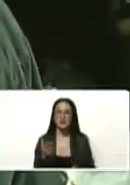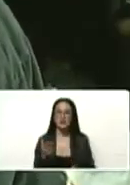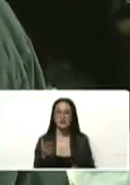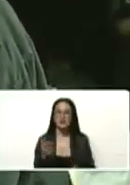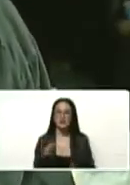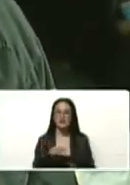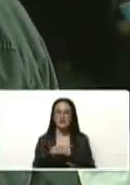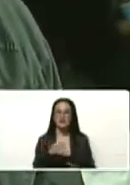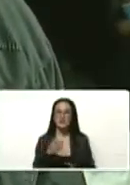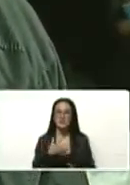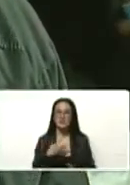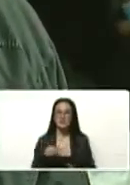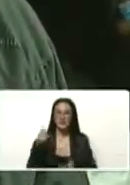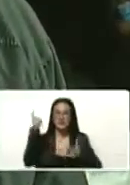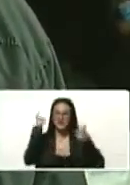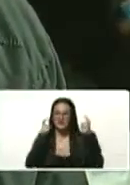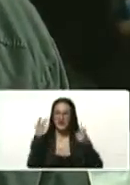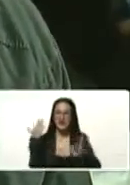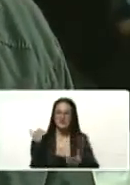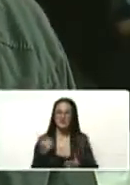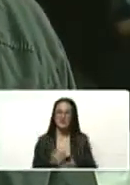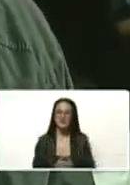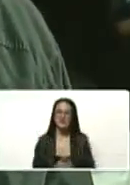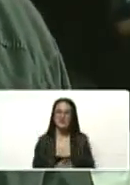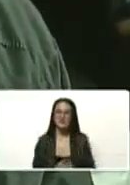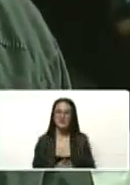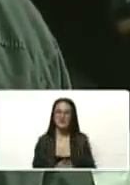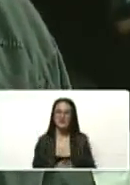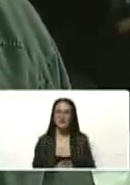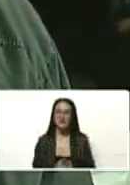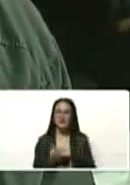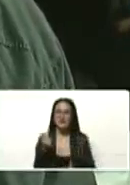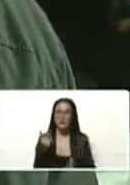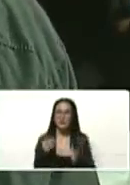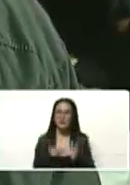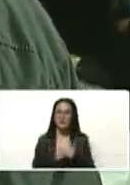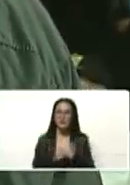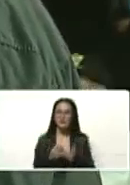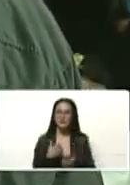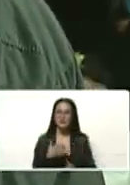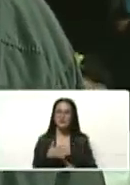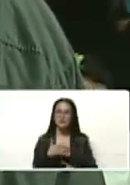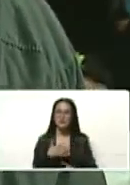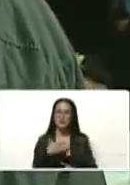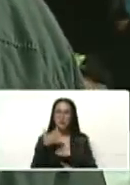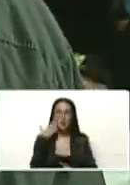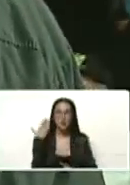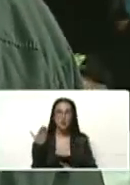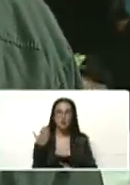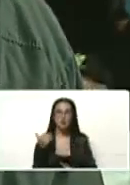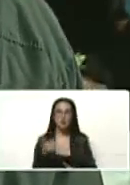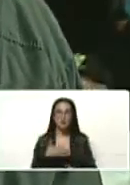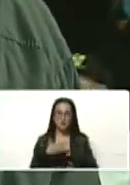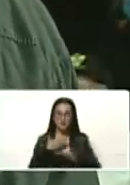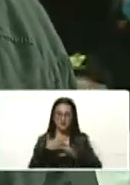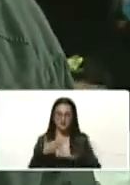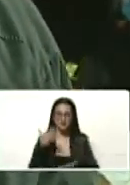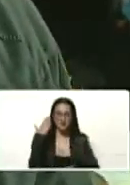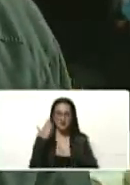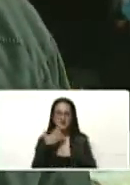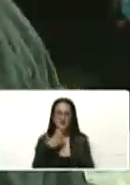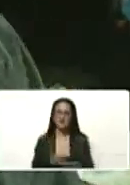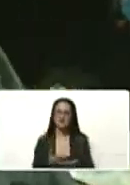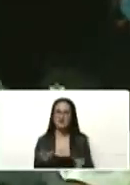el señor presidente Chávez y Néstor Kirchner, y es la segunda vez y la verdad estoy muy, muy orgulloso de poder hacerlo. Muchísimas